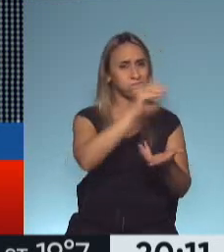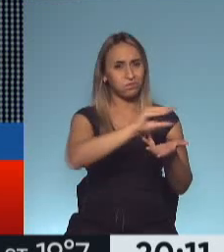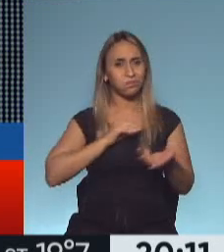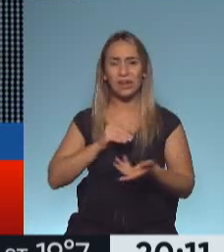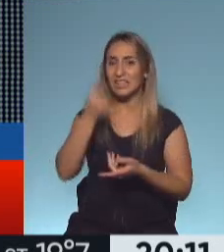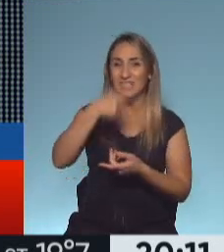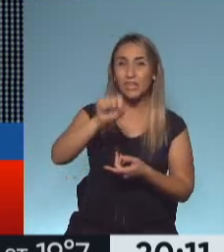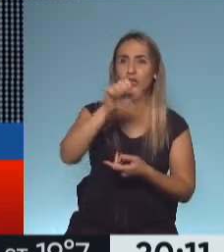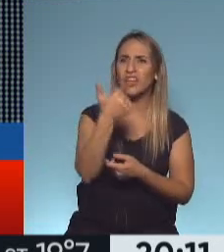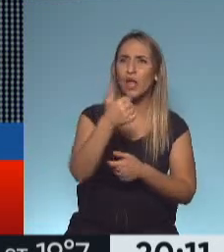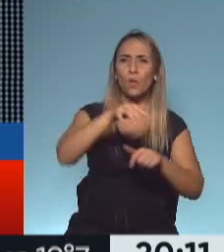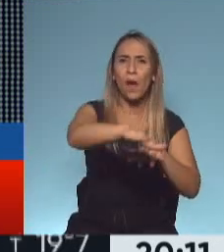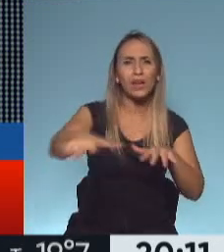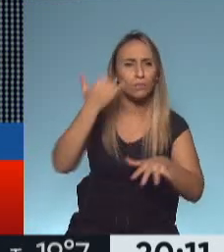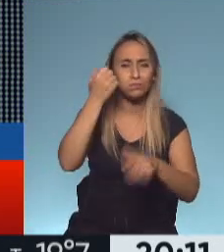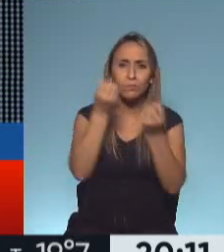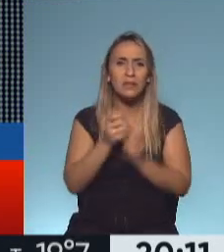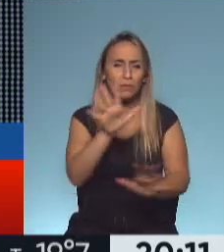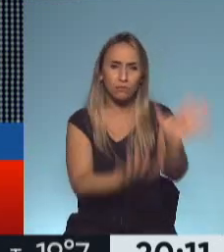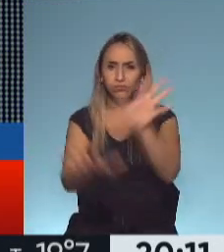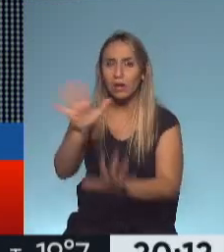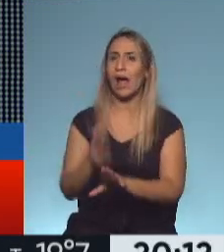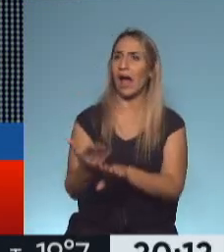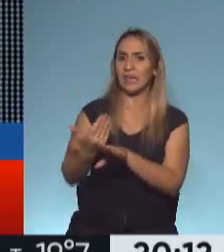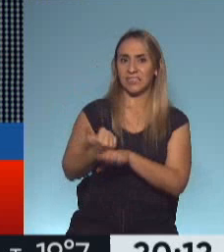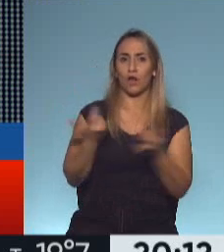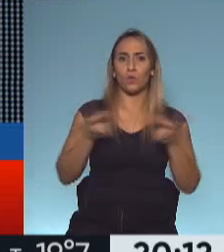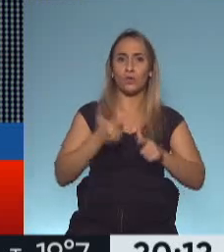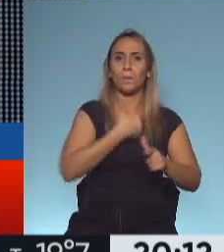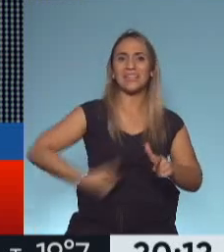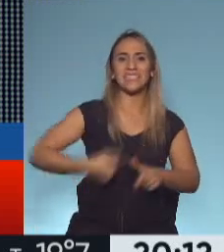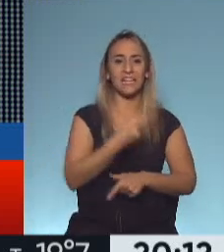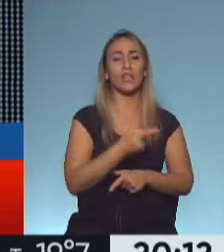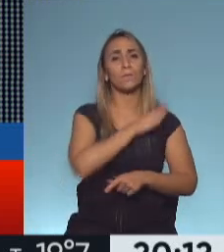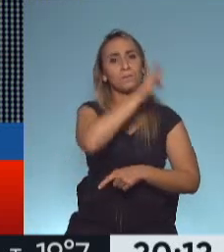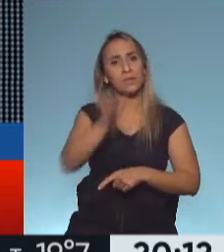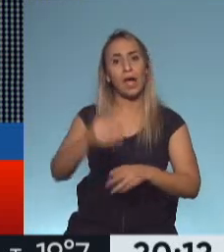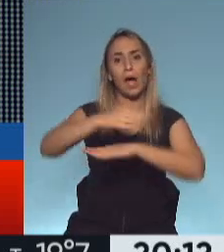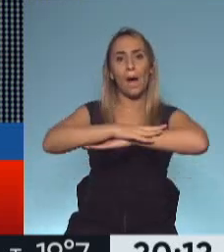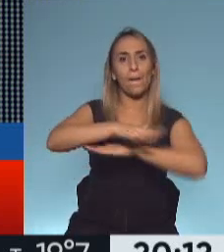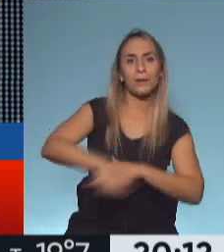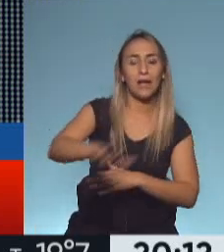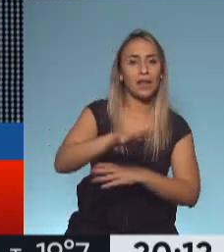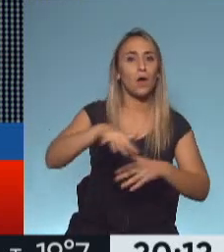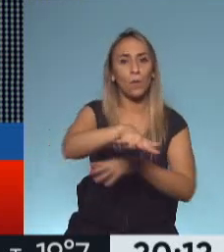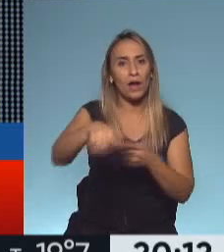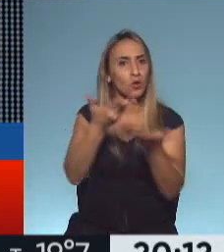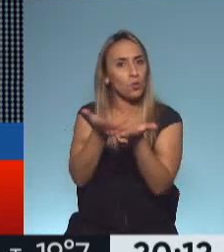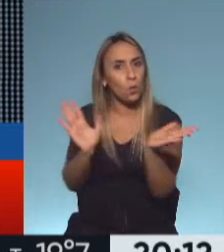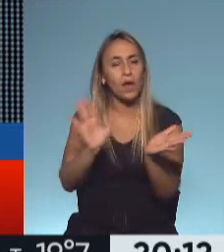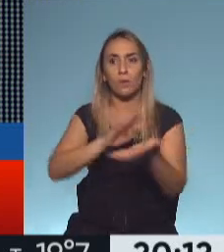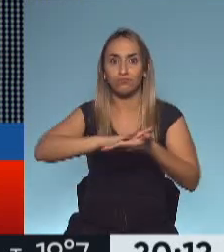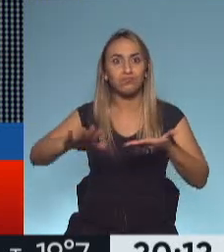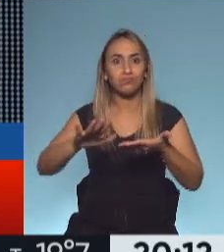barrios que estamos urbanizando. Estuvimos con el presidente ayer en Avellaneda, que se inauguraban nuevos barrios de parte de un